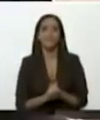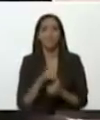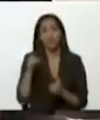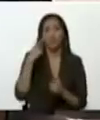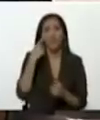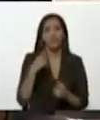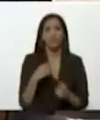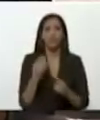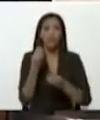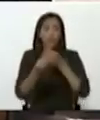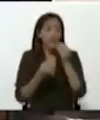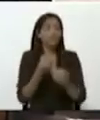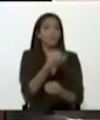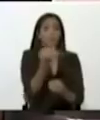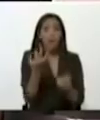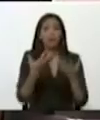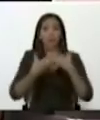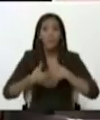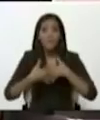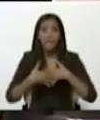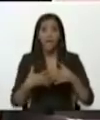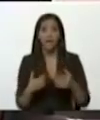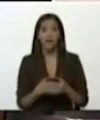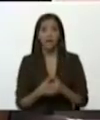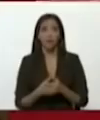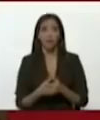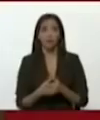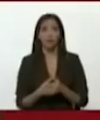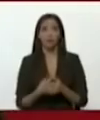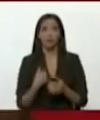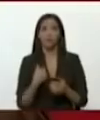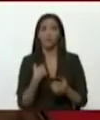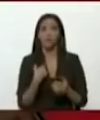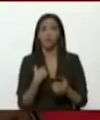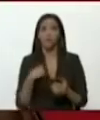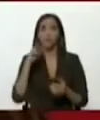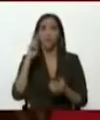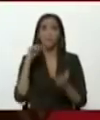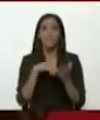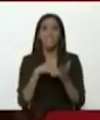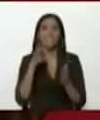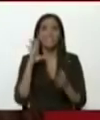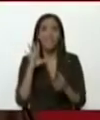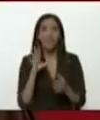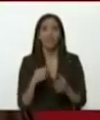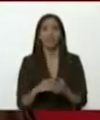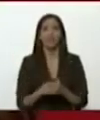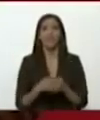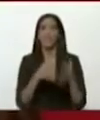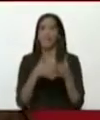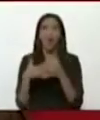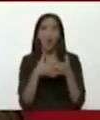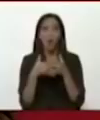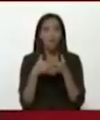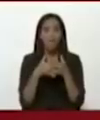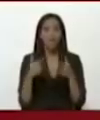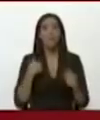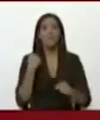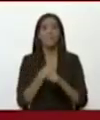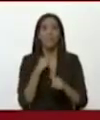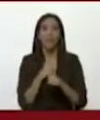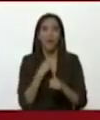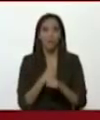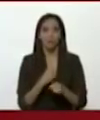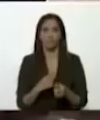lo hizo con más de un empresario. Y después sale, yo vivo desde el 2005 en Estados Unidos con mi trabajo. Y